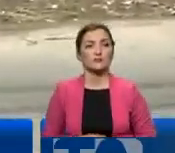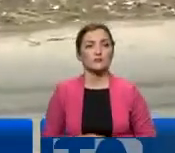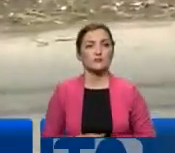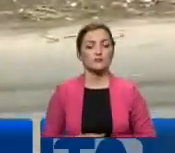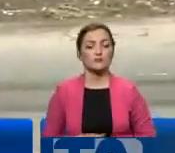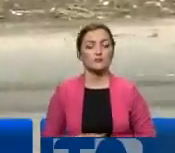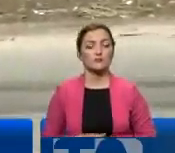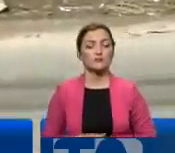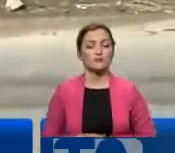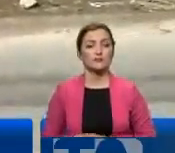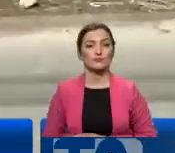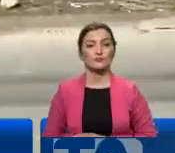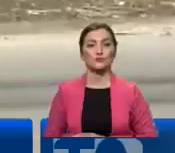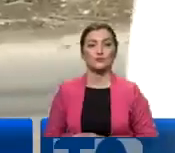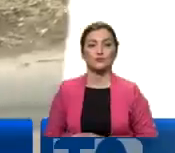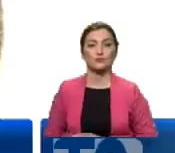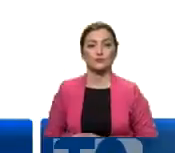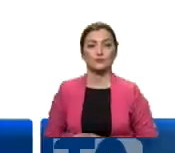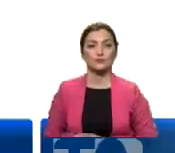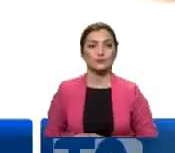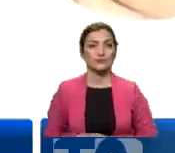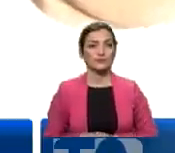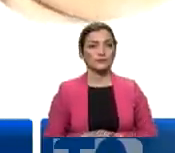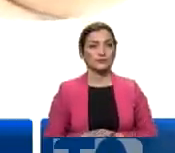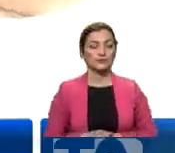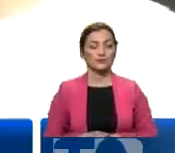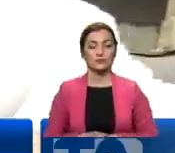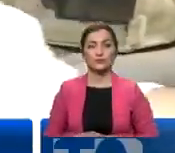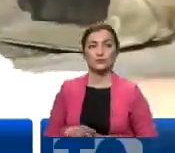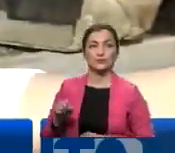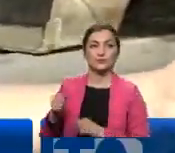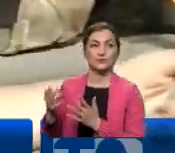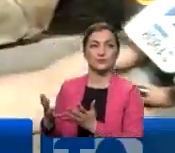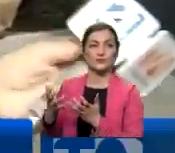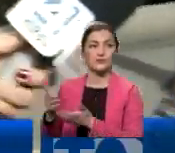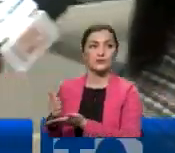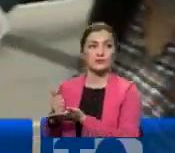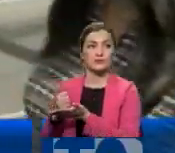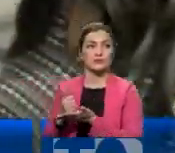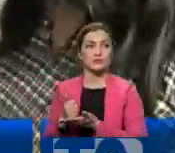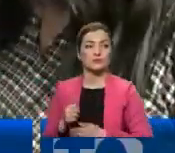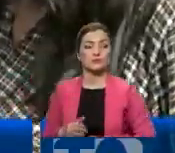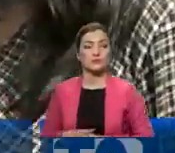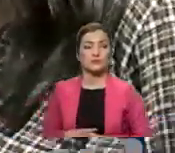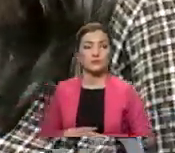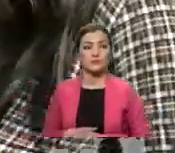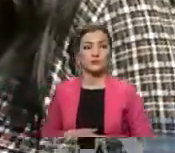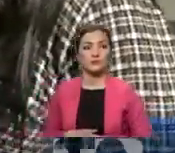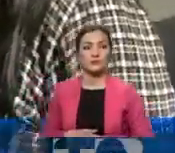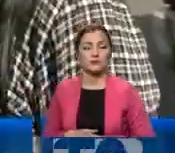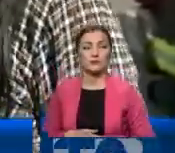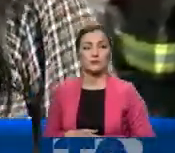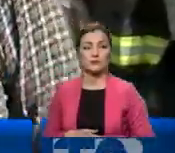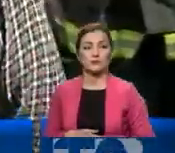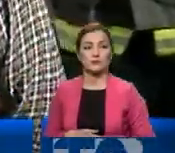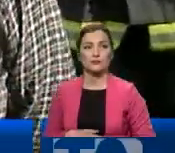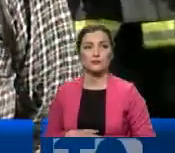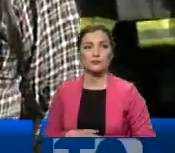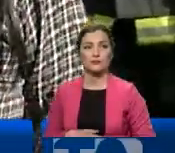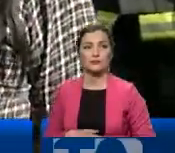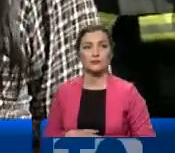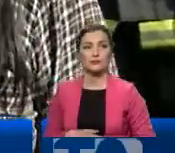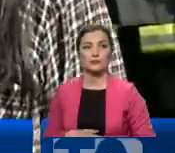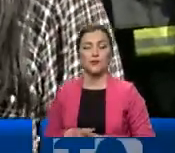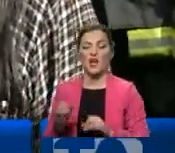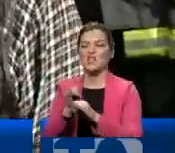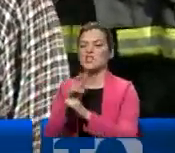Sí, queremos que nos ayude a quien corresponda. A la cámara, por favor. A la institución